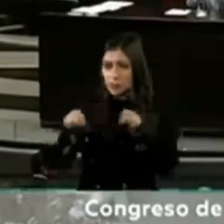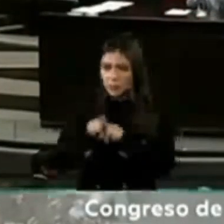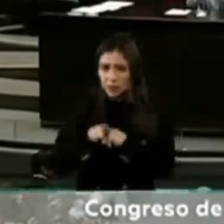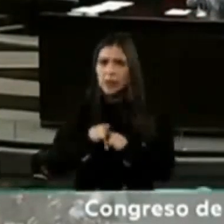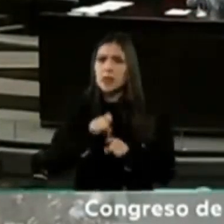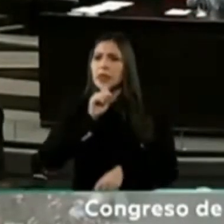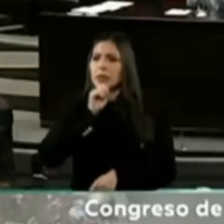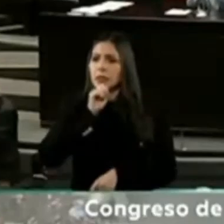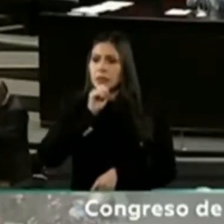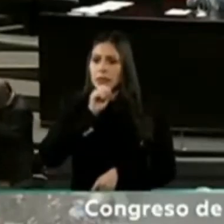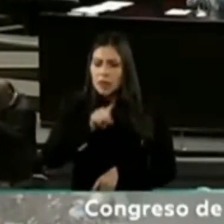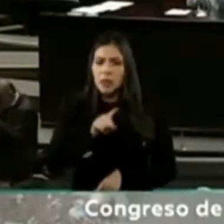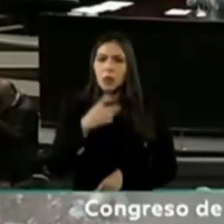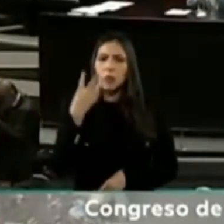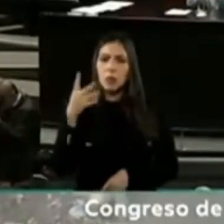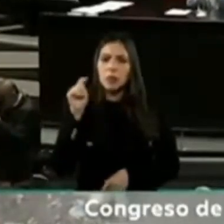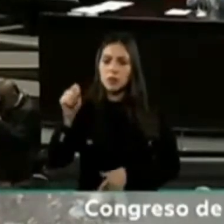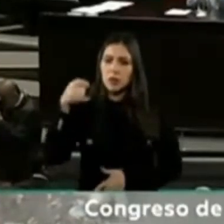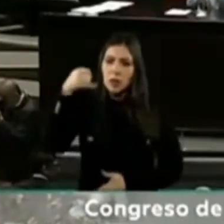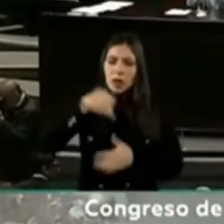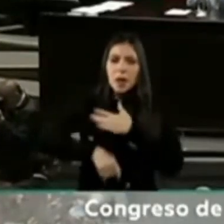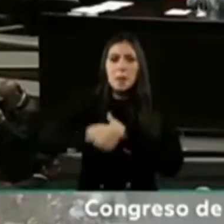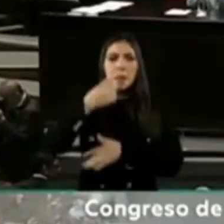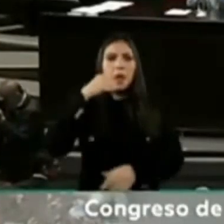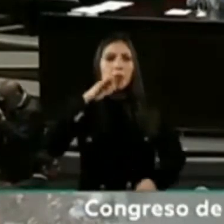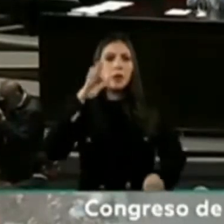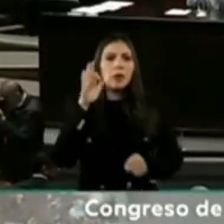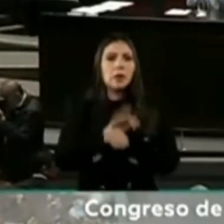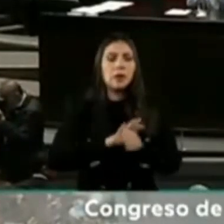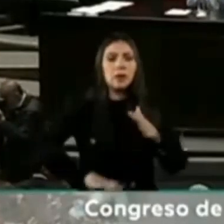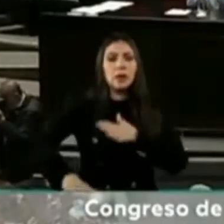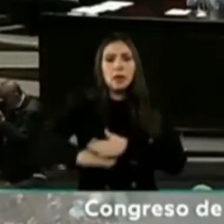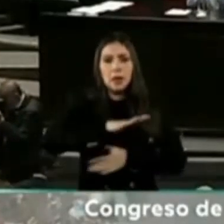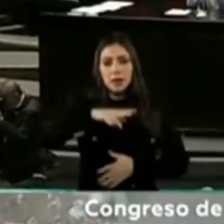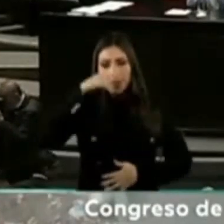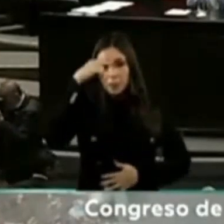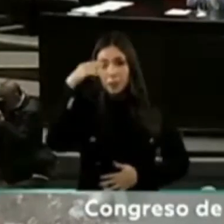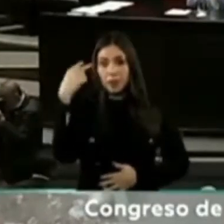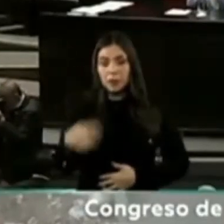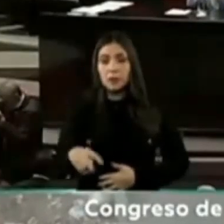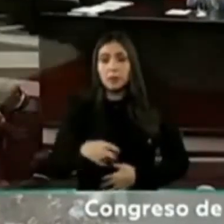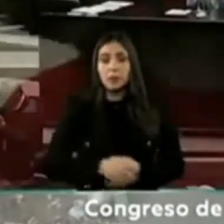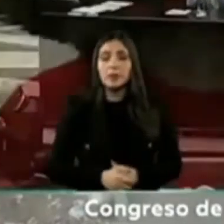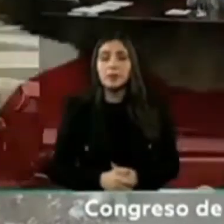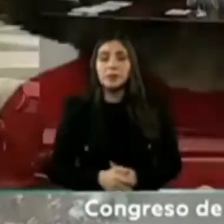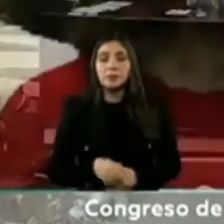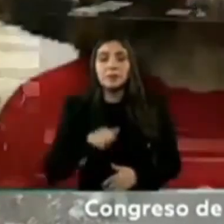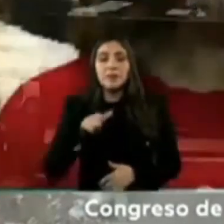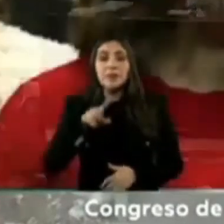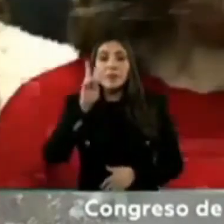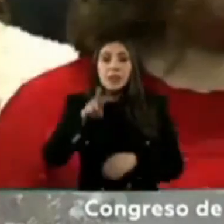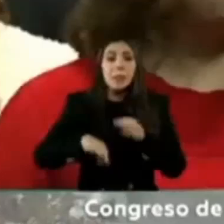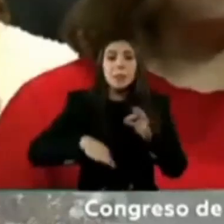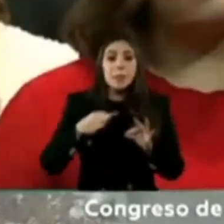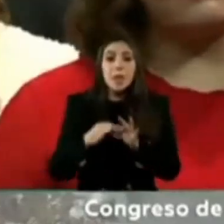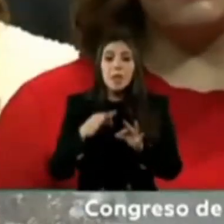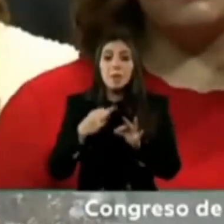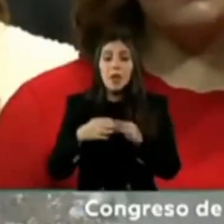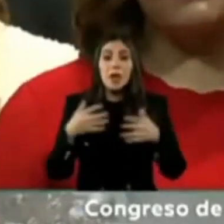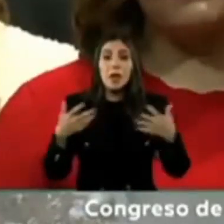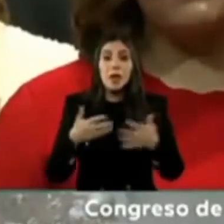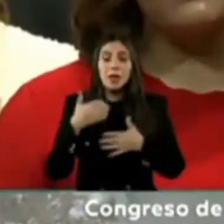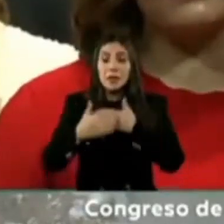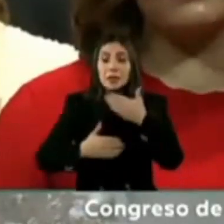vez más la fecha de la sentencia del narcotraficante Genaro García Luna al 16 de